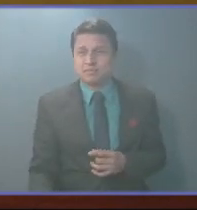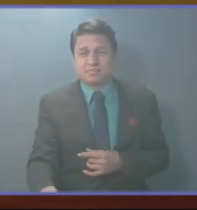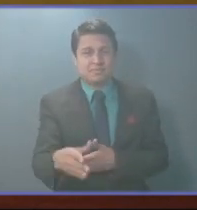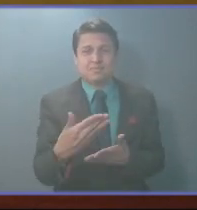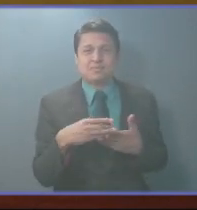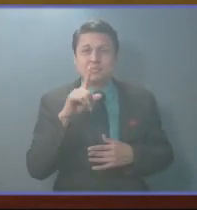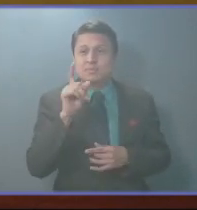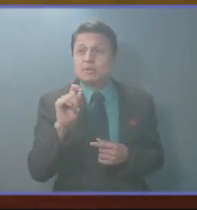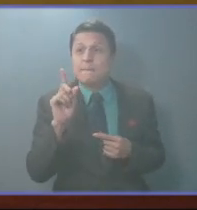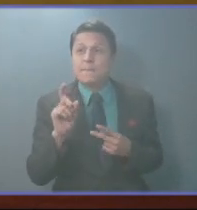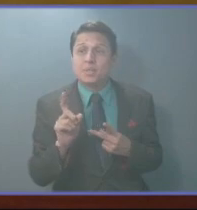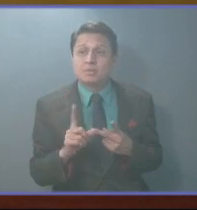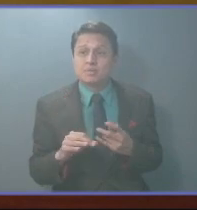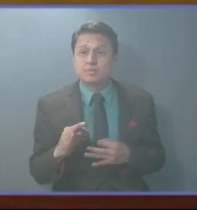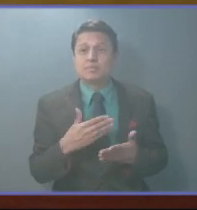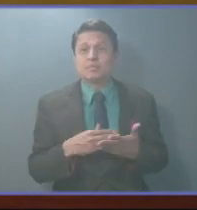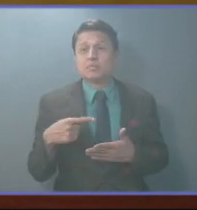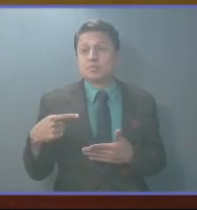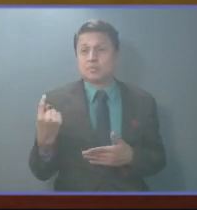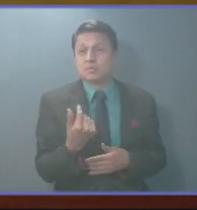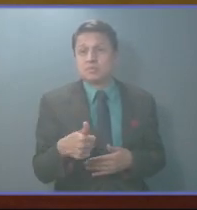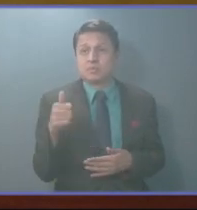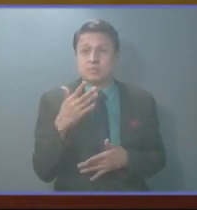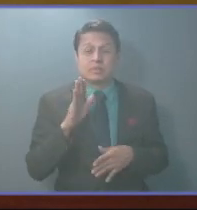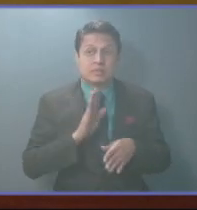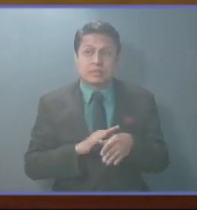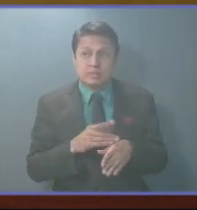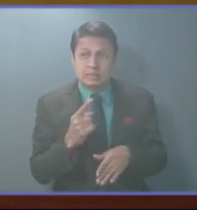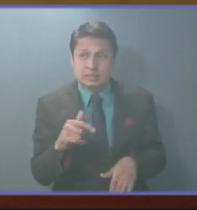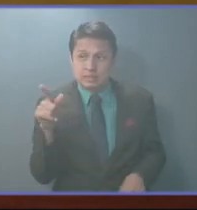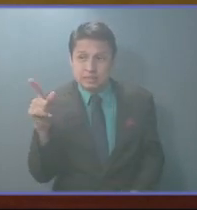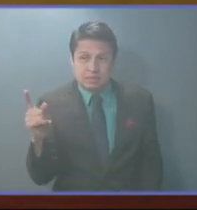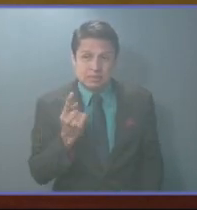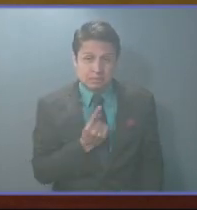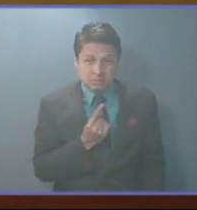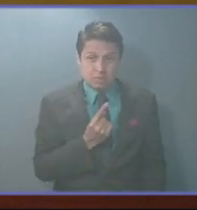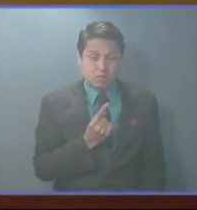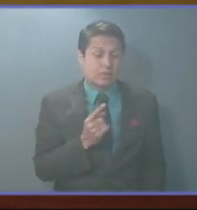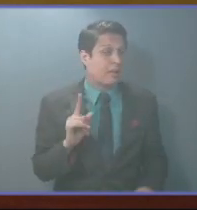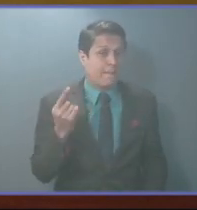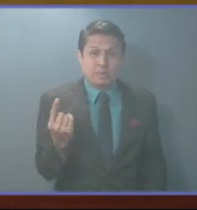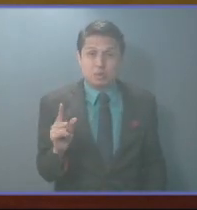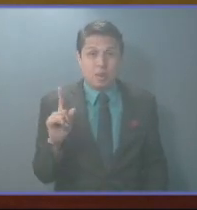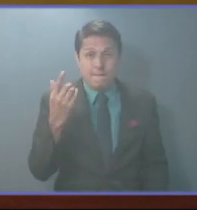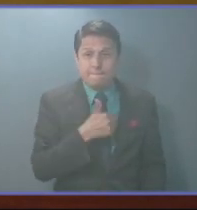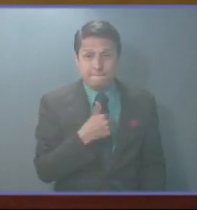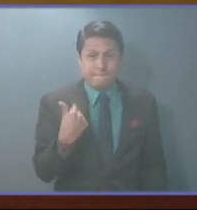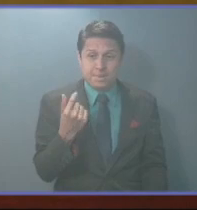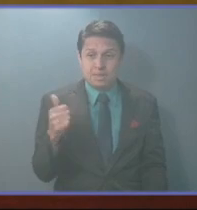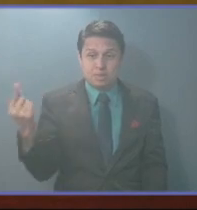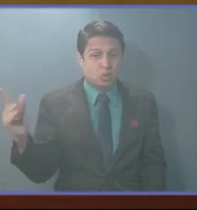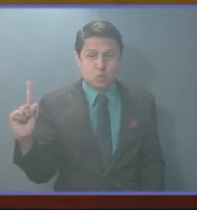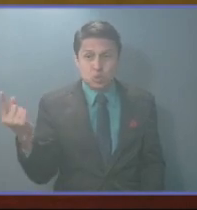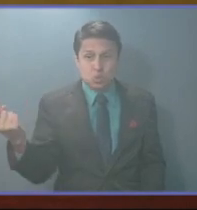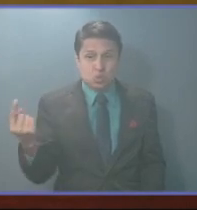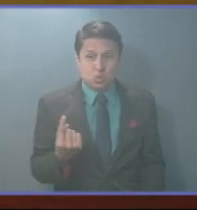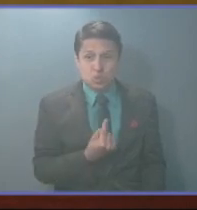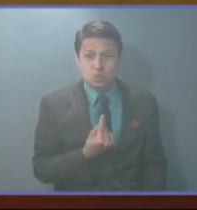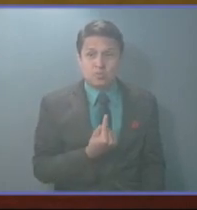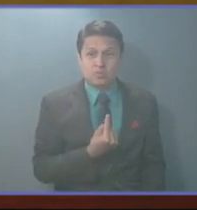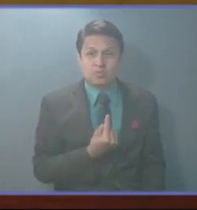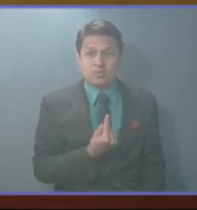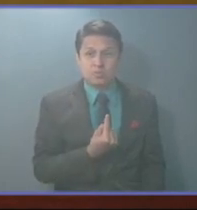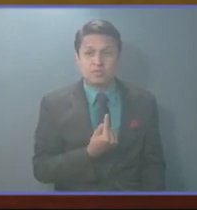preguntas y repreguntas. Cuando algún funcionario llamado a interpelación no asista a la Asamblea el día y la hora